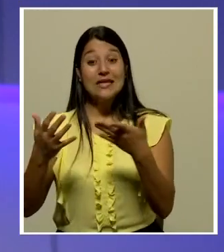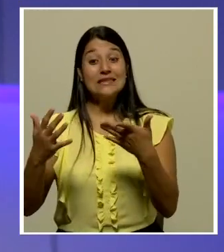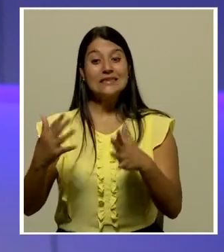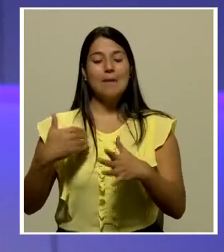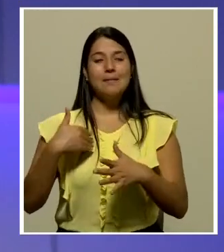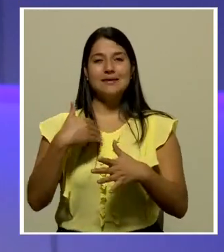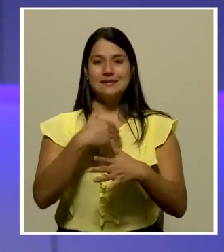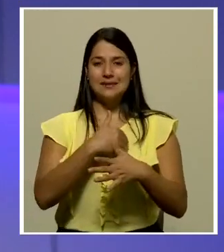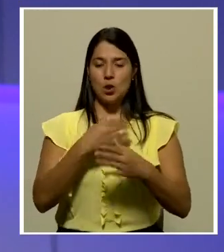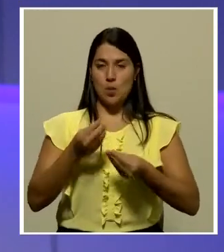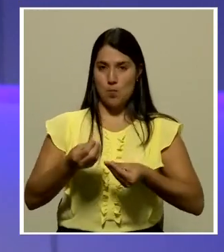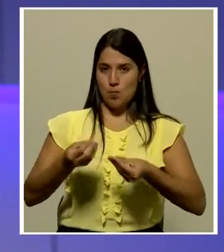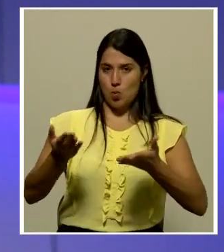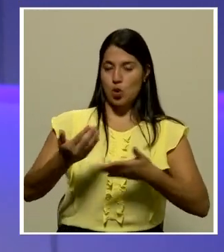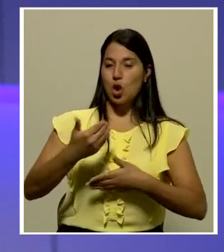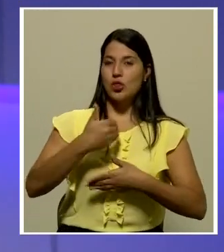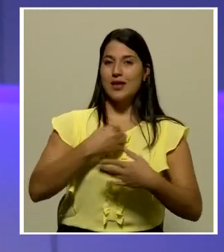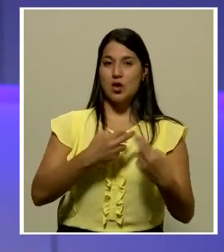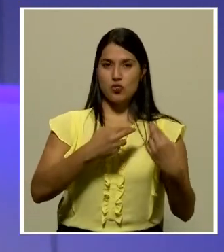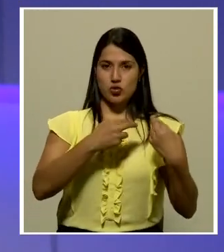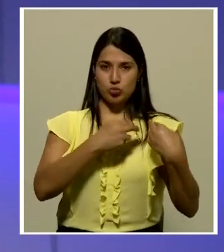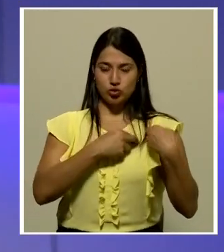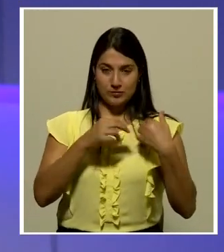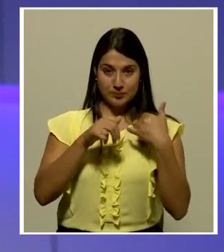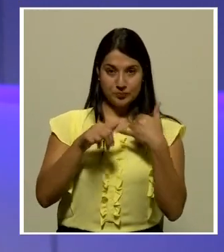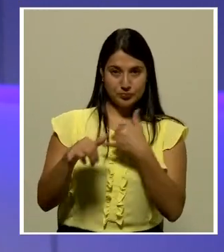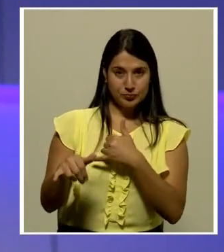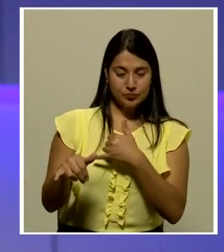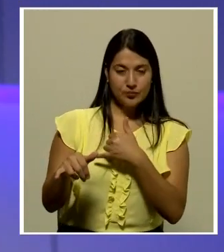la responsabilidad de presentar las acusaciones,